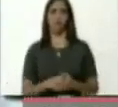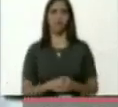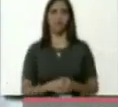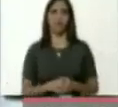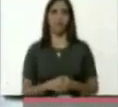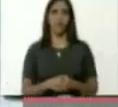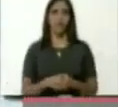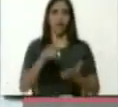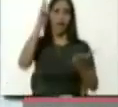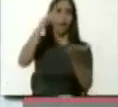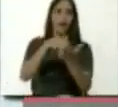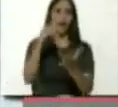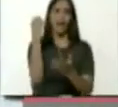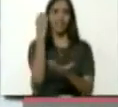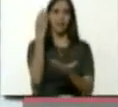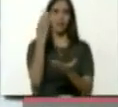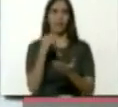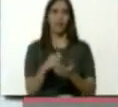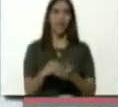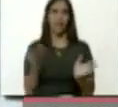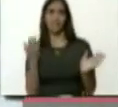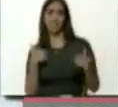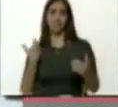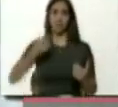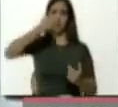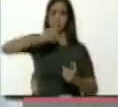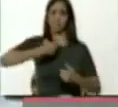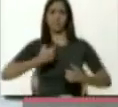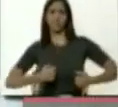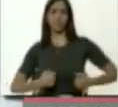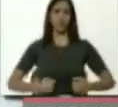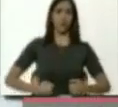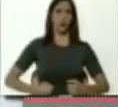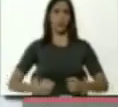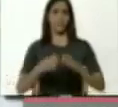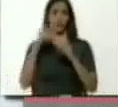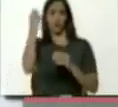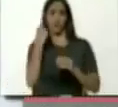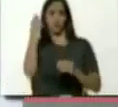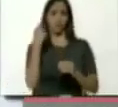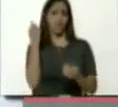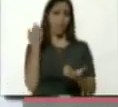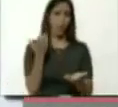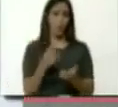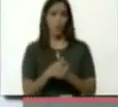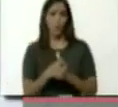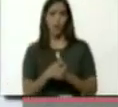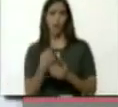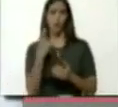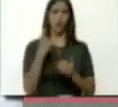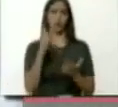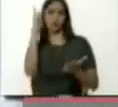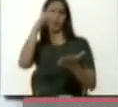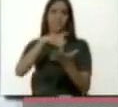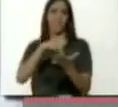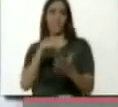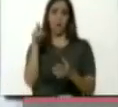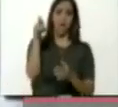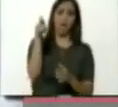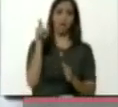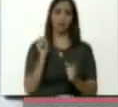a presentarme a la Asamblea. Este se las da de machito, de todos los diputados allanados. El único que se presenta ahí es